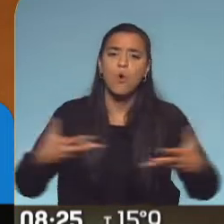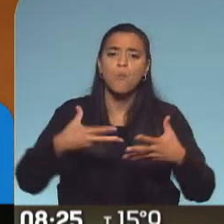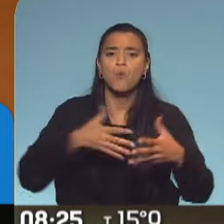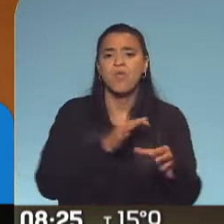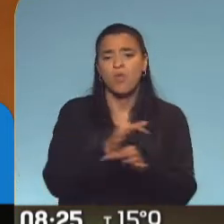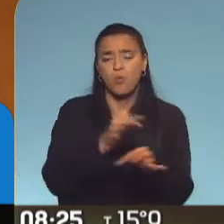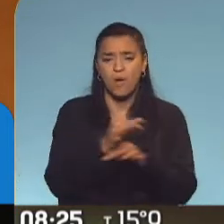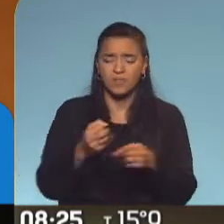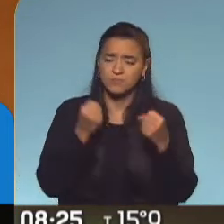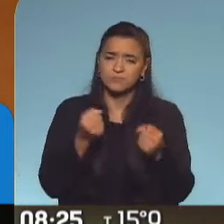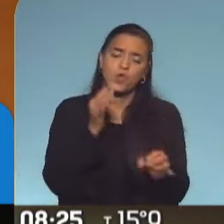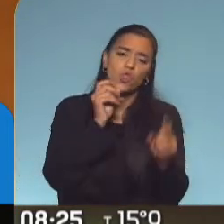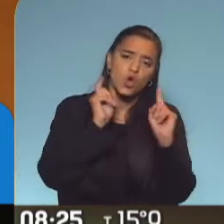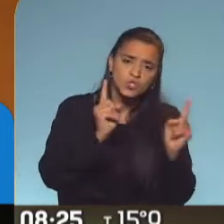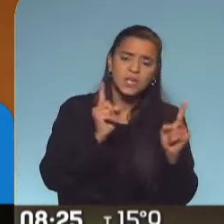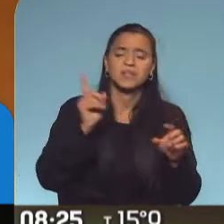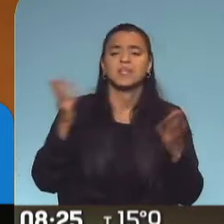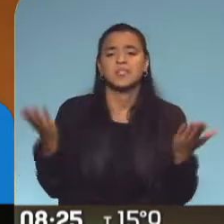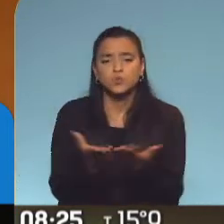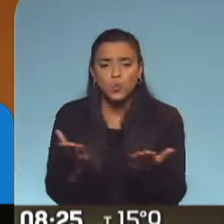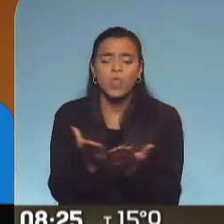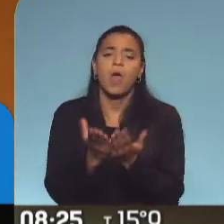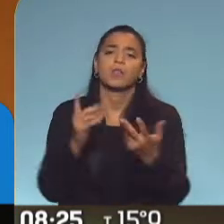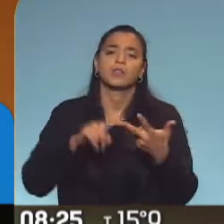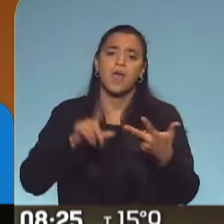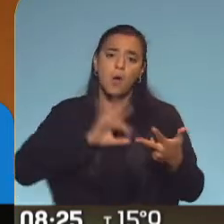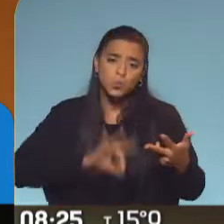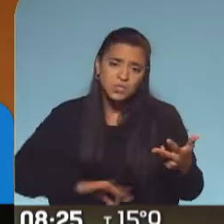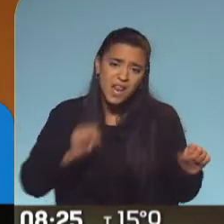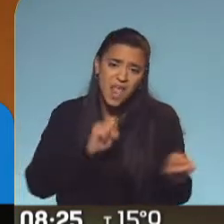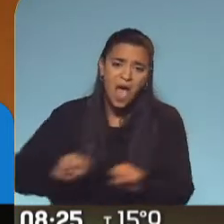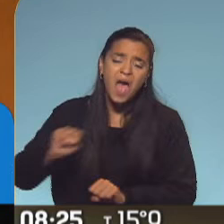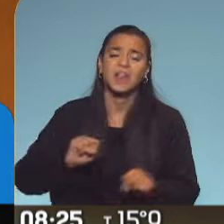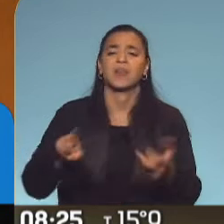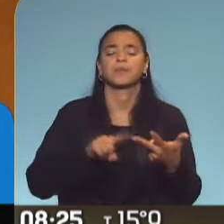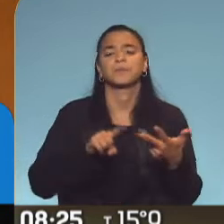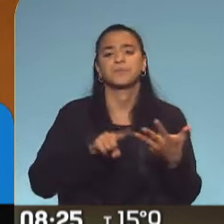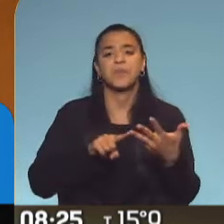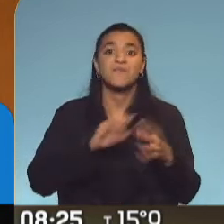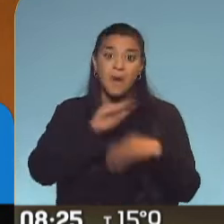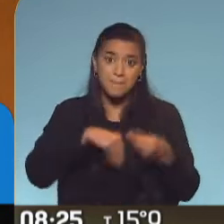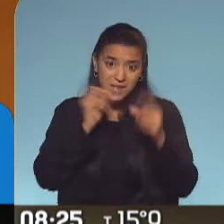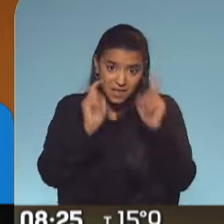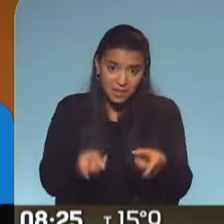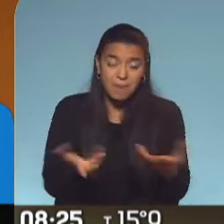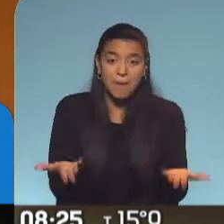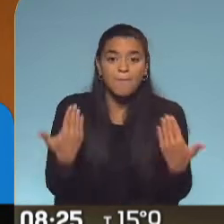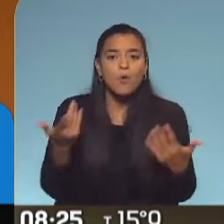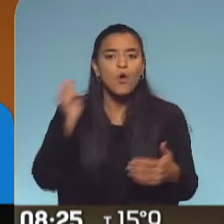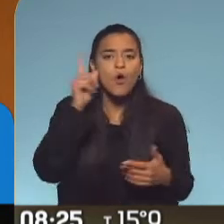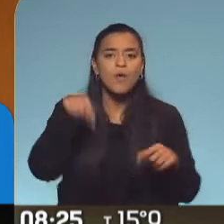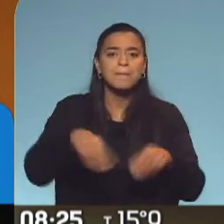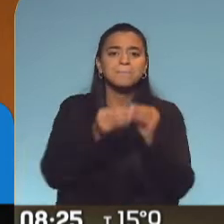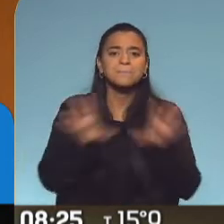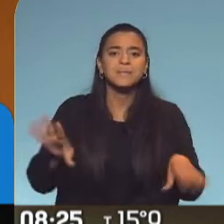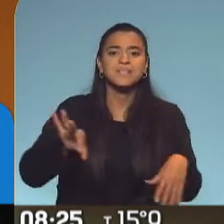educativa, docentes, estudiantes, auxiliares y familias, ¿no? Para lograr este inicio de